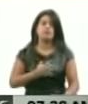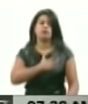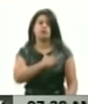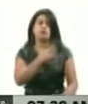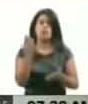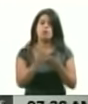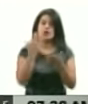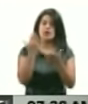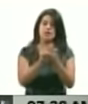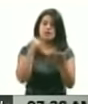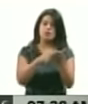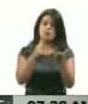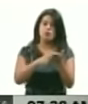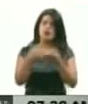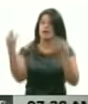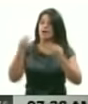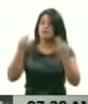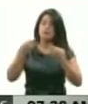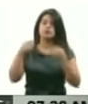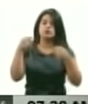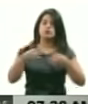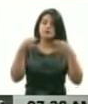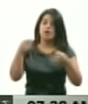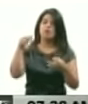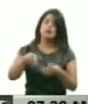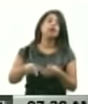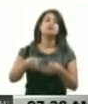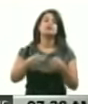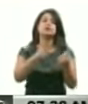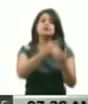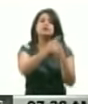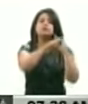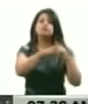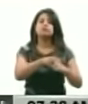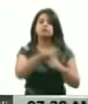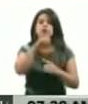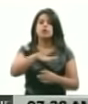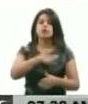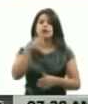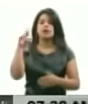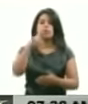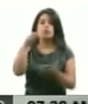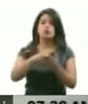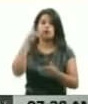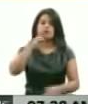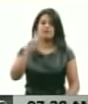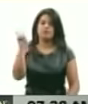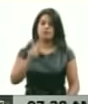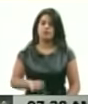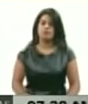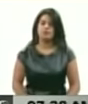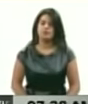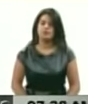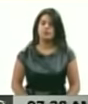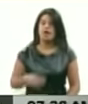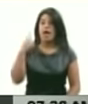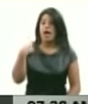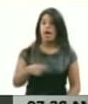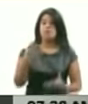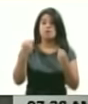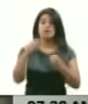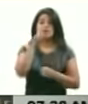el libro, garantiza, por supuesto, ese legado documental de la República Bolivariana de Venezuela. Y hay sorpresas, sobre todo para